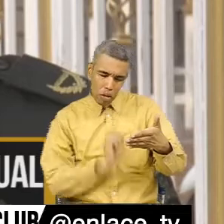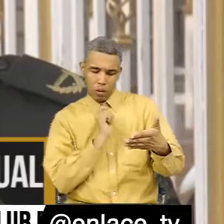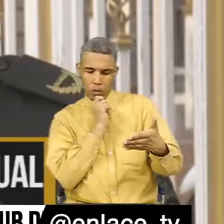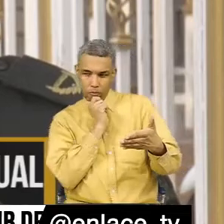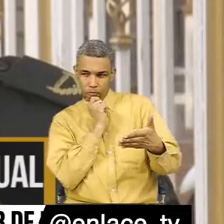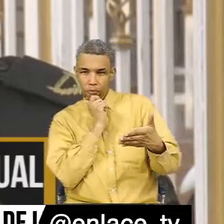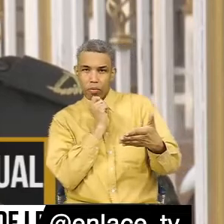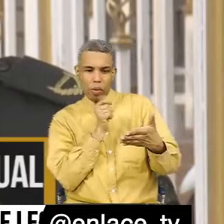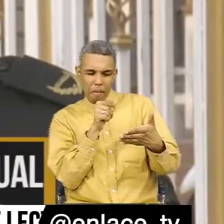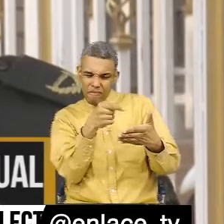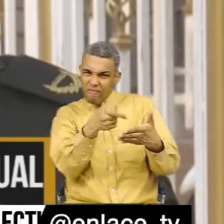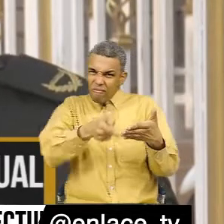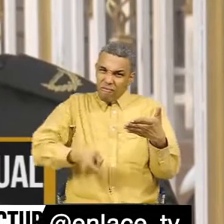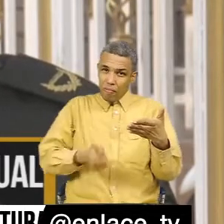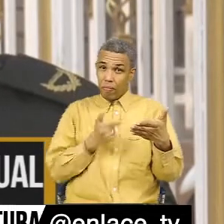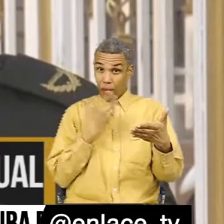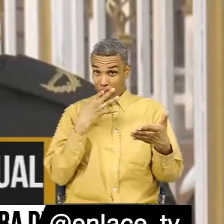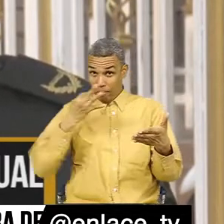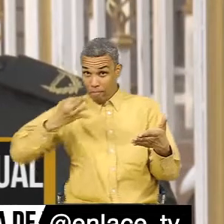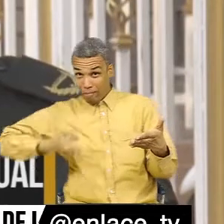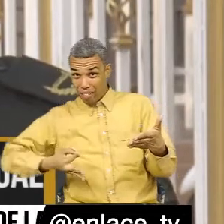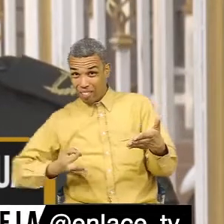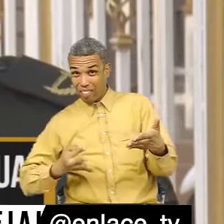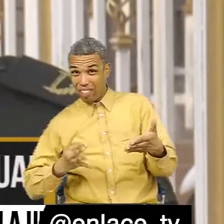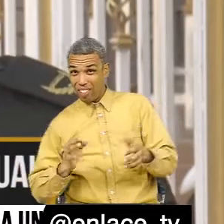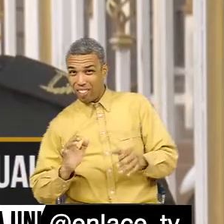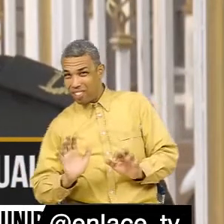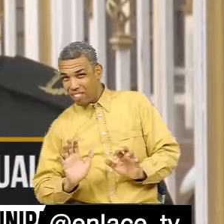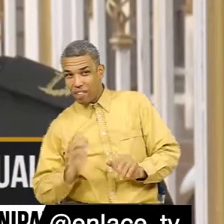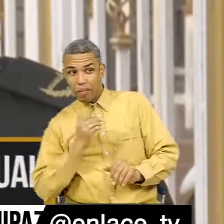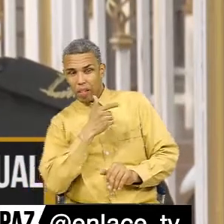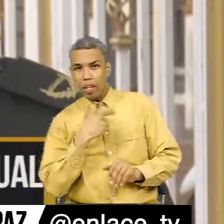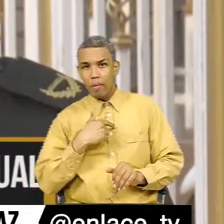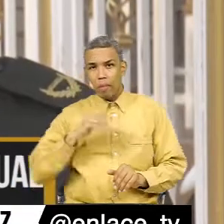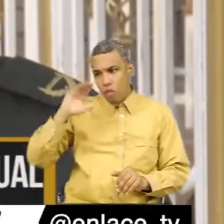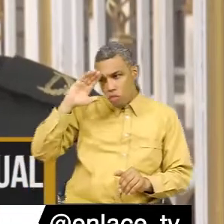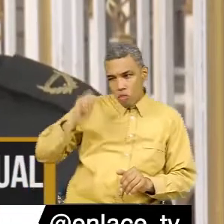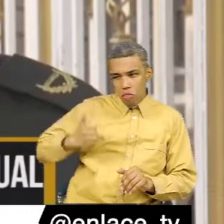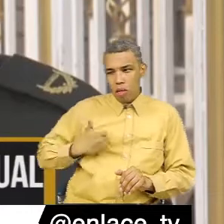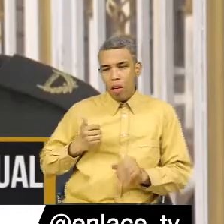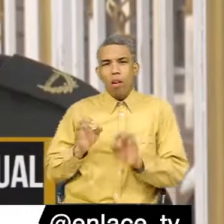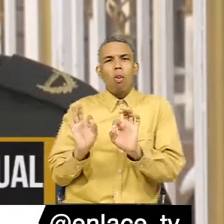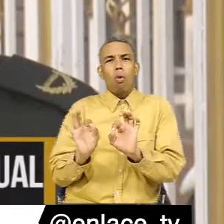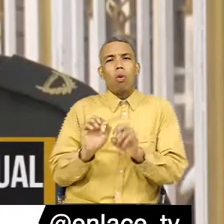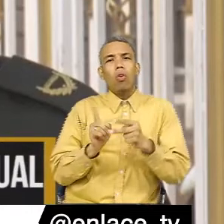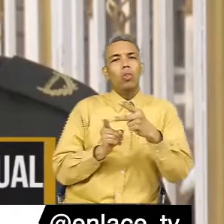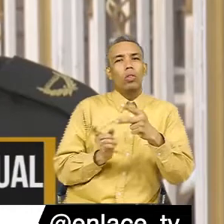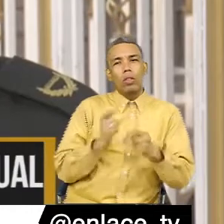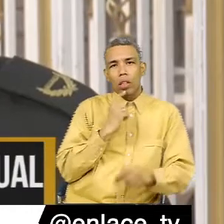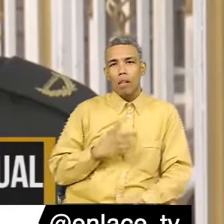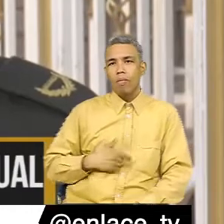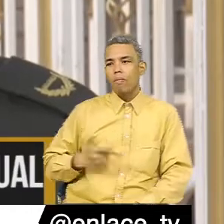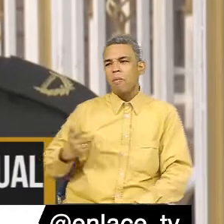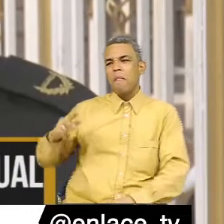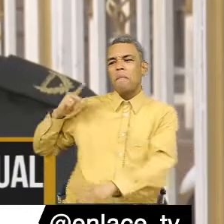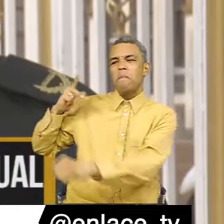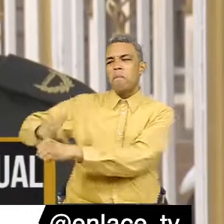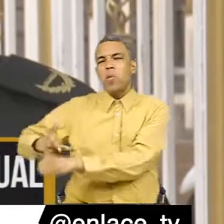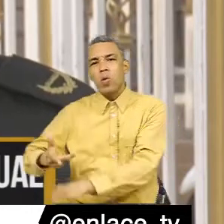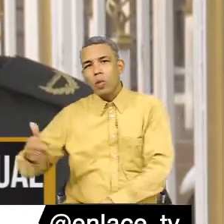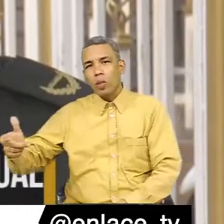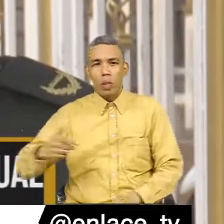para poder determinar si hubo o no, o por el contrario estamos ante una situación de lesiones personales. El caso pues como tal requiere pues